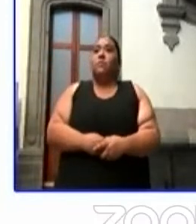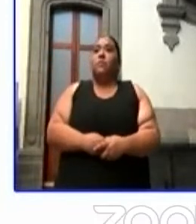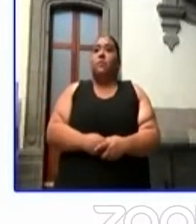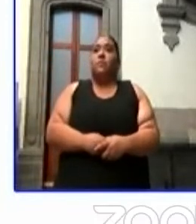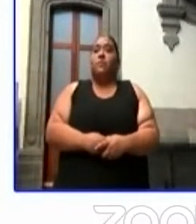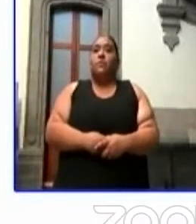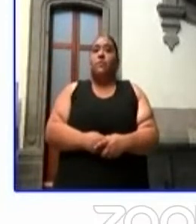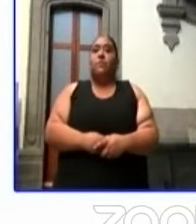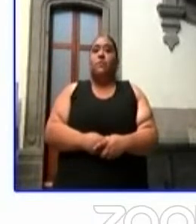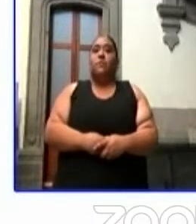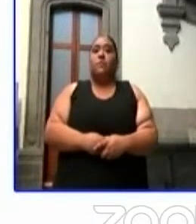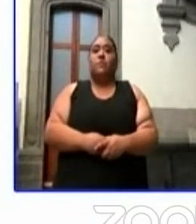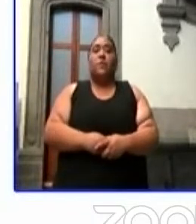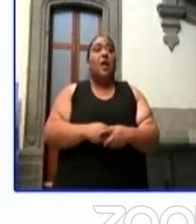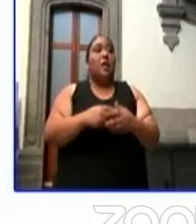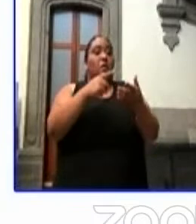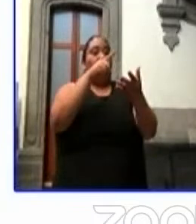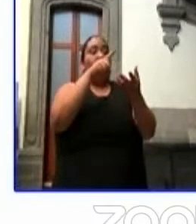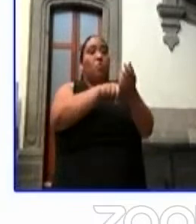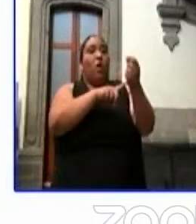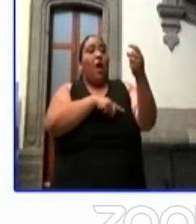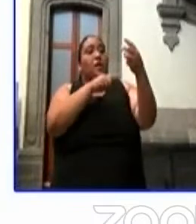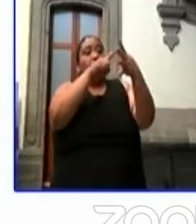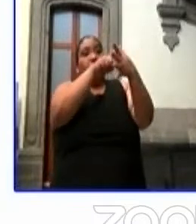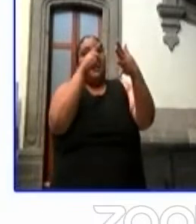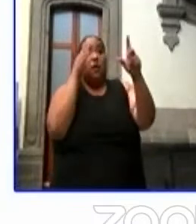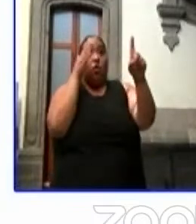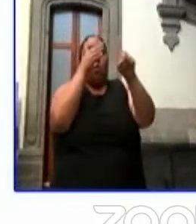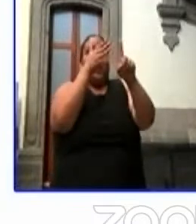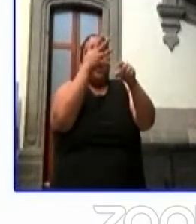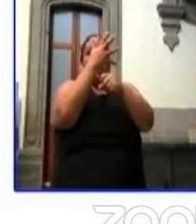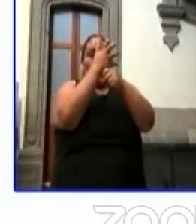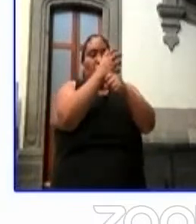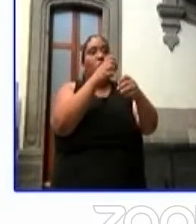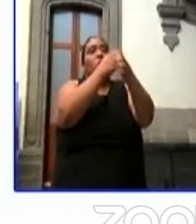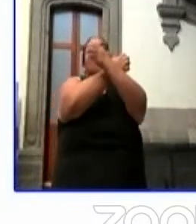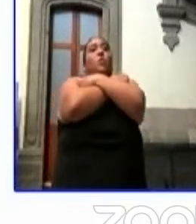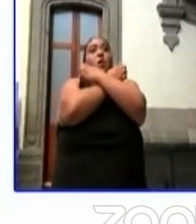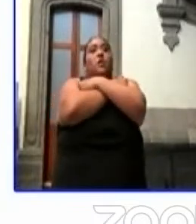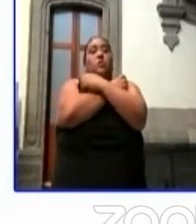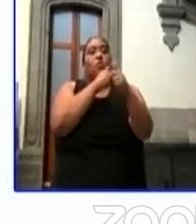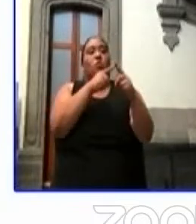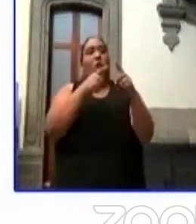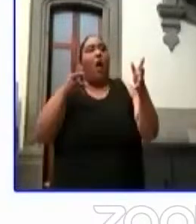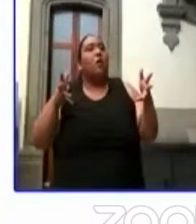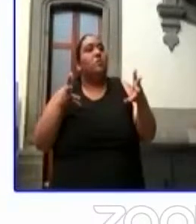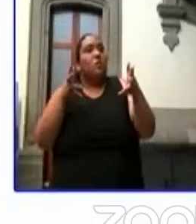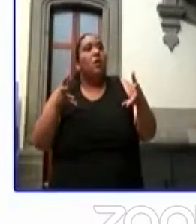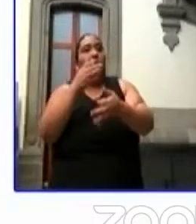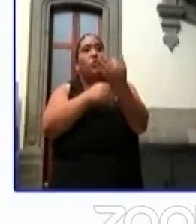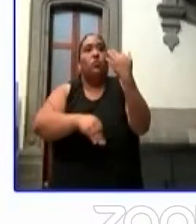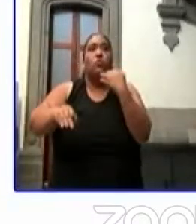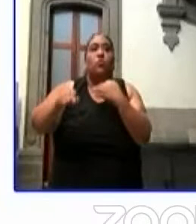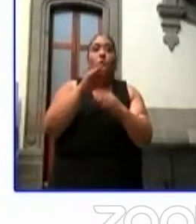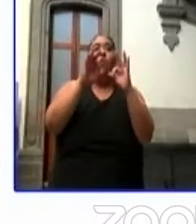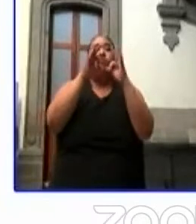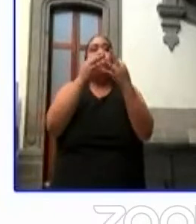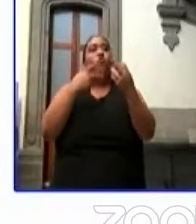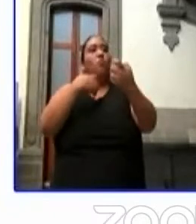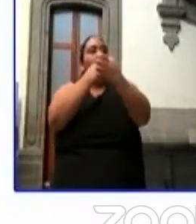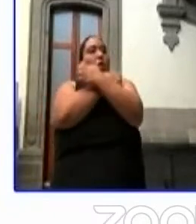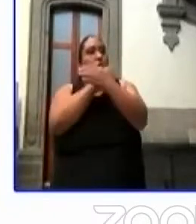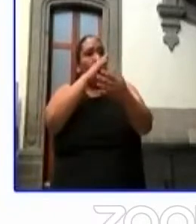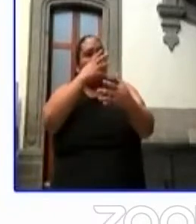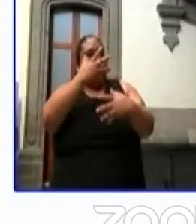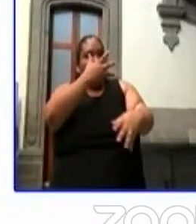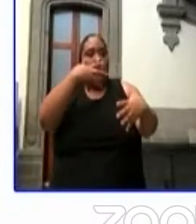El componente de educación, con el objetivo 5, es promover un modelo de educación inclusiva en los diferentes... Ay,